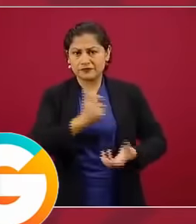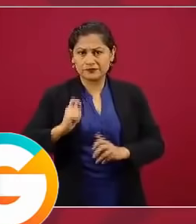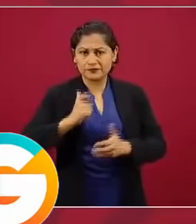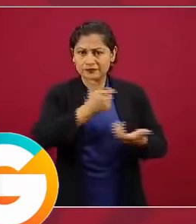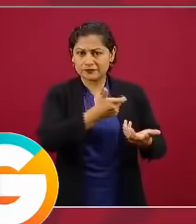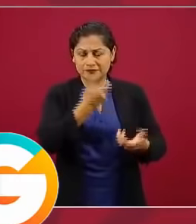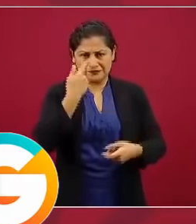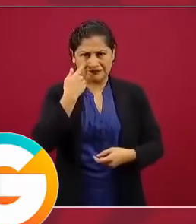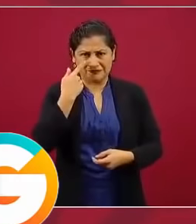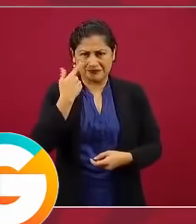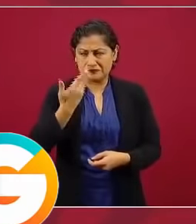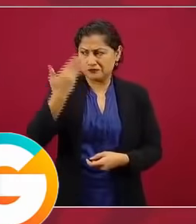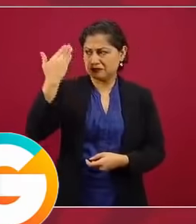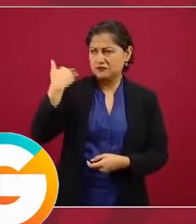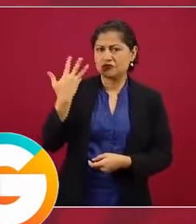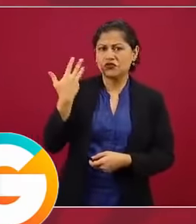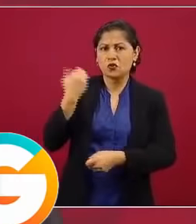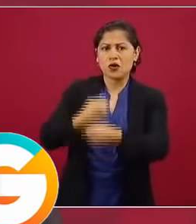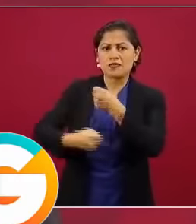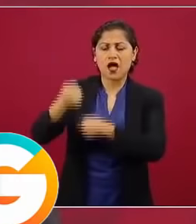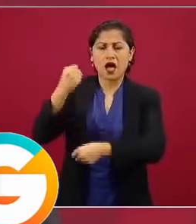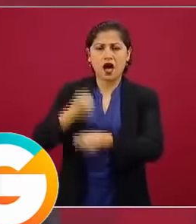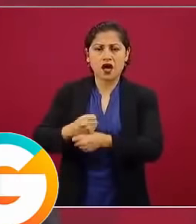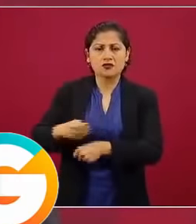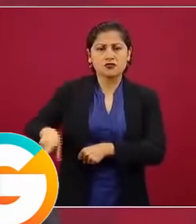desde hace 50 años